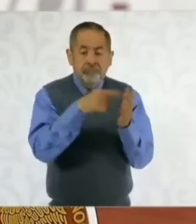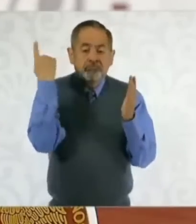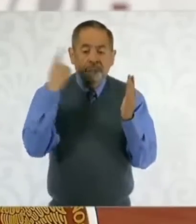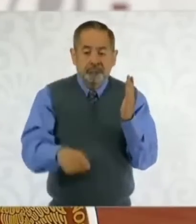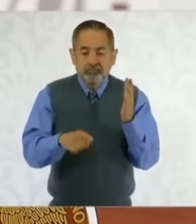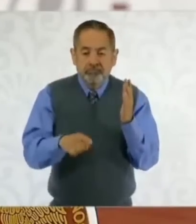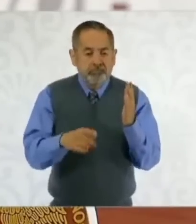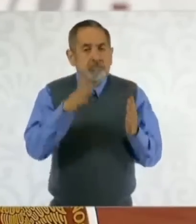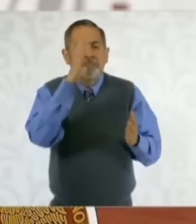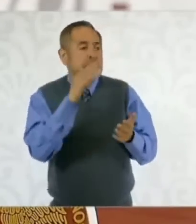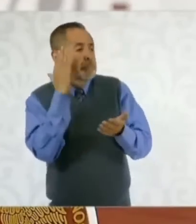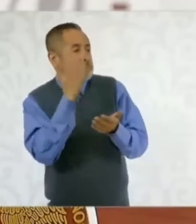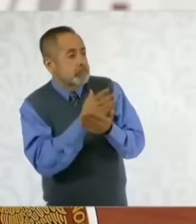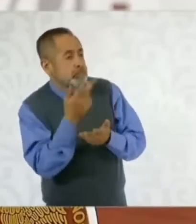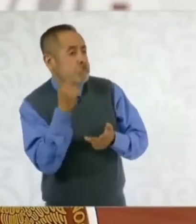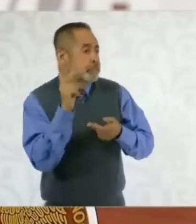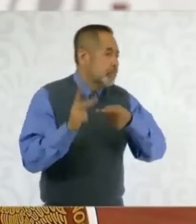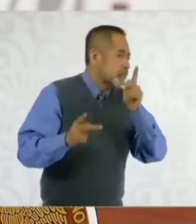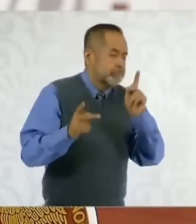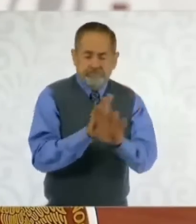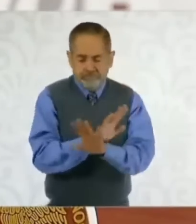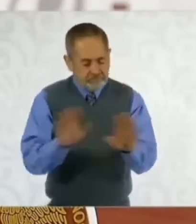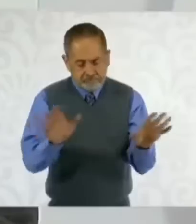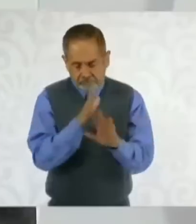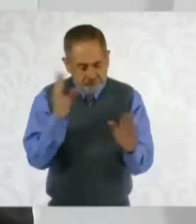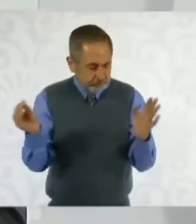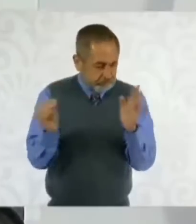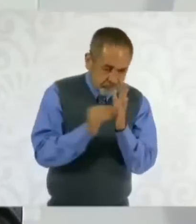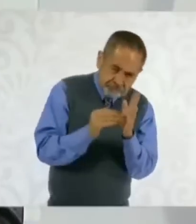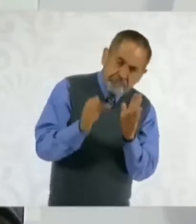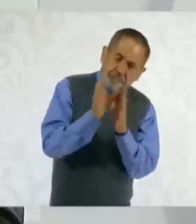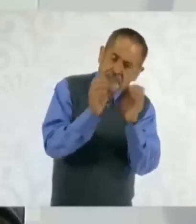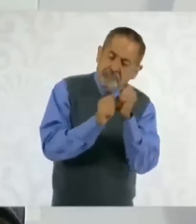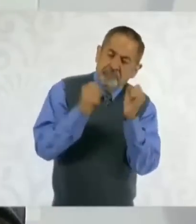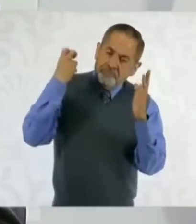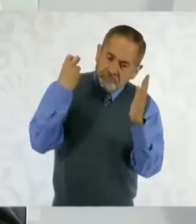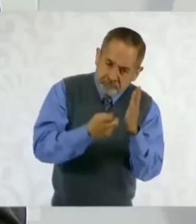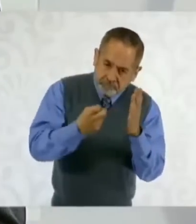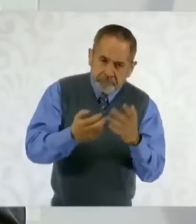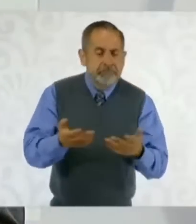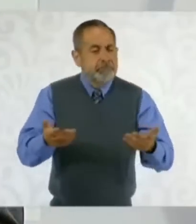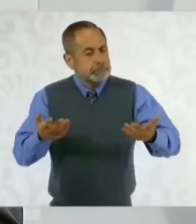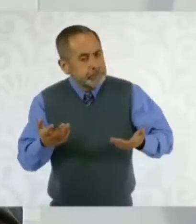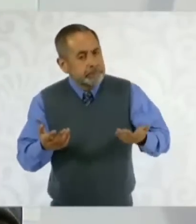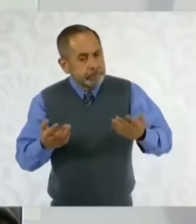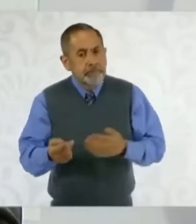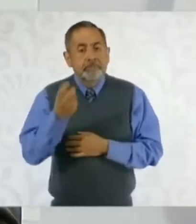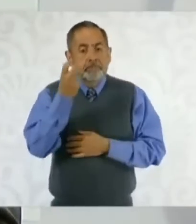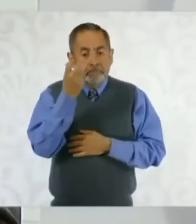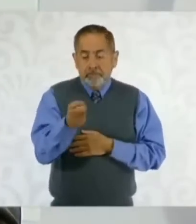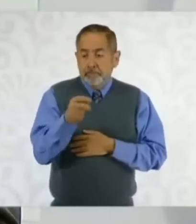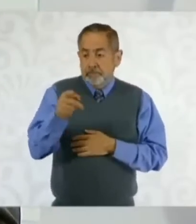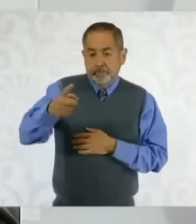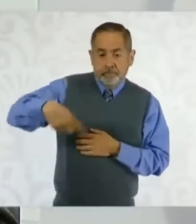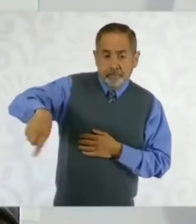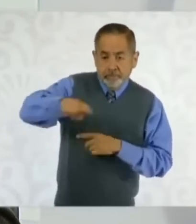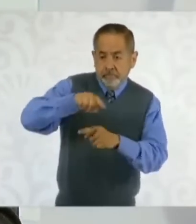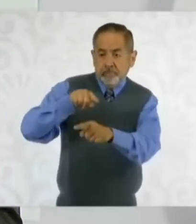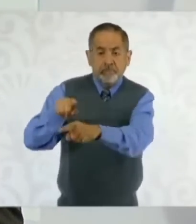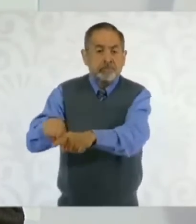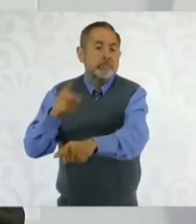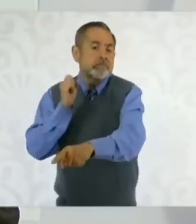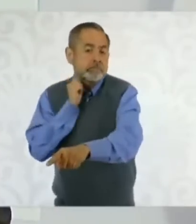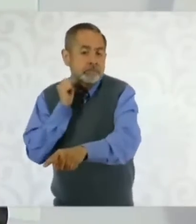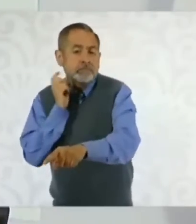definitivamente imparable. Y en razón de ello, justamente es que a través del poder reformador de la